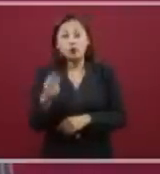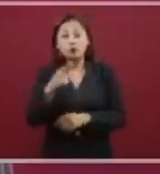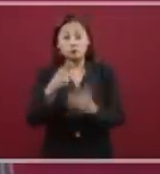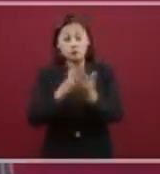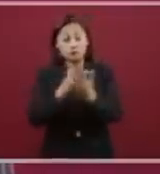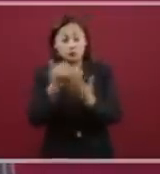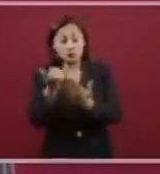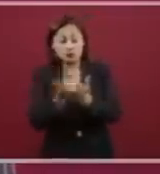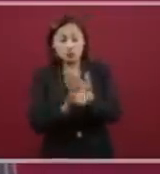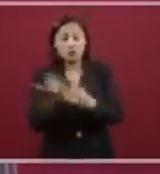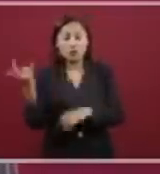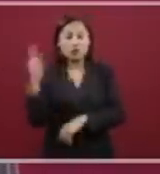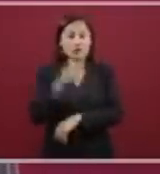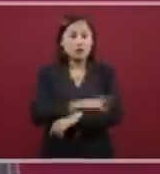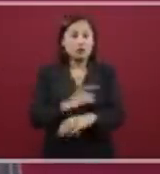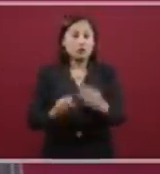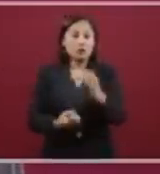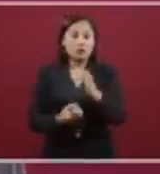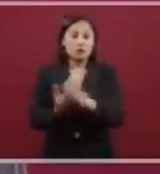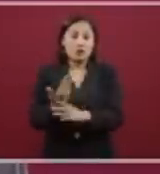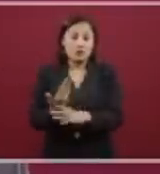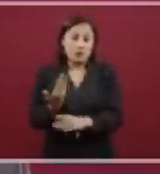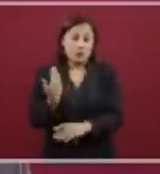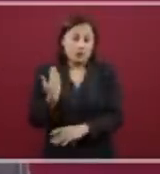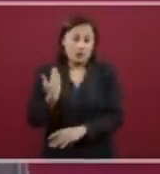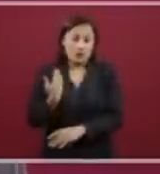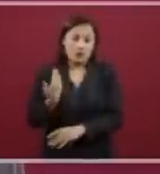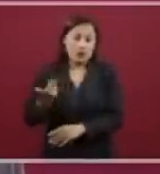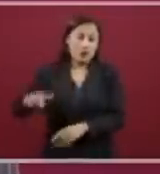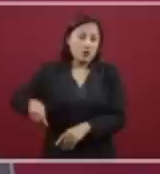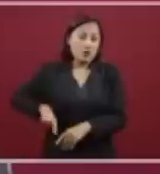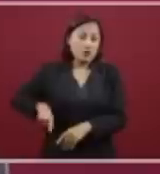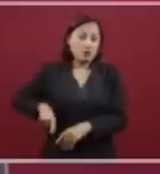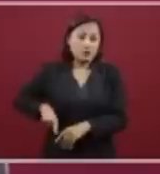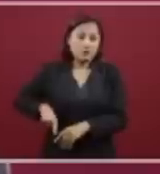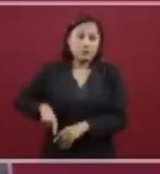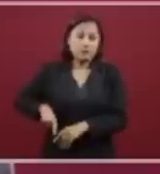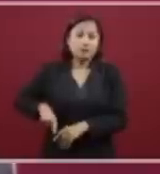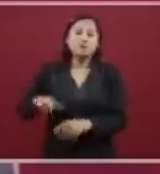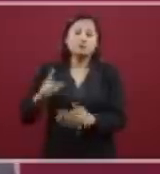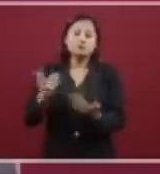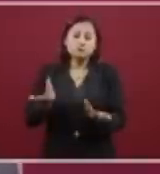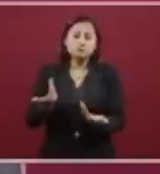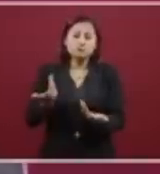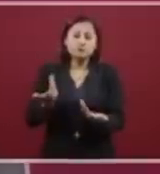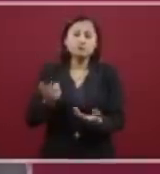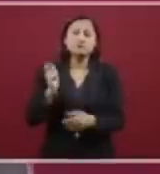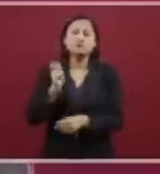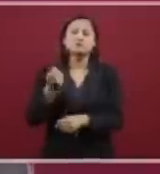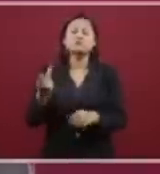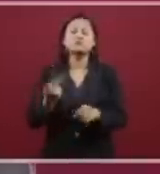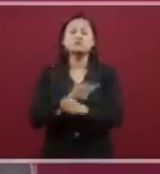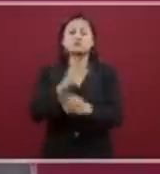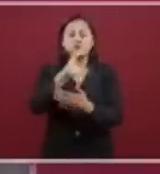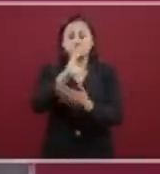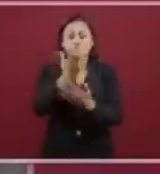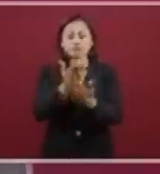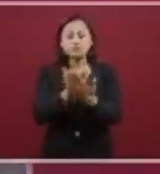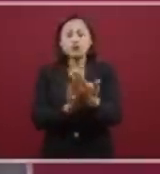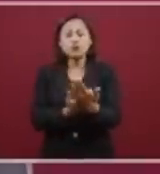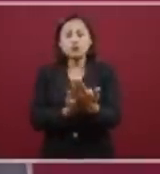y oneroso de la pasada administración es el hecho de que el contrato para construir la terminal